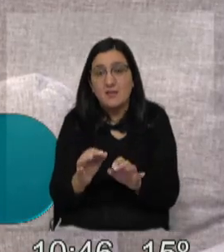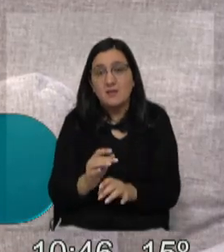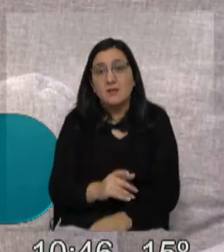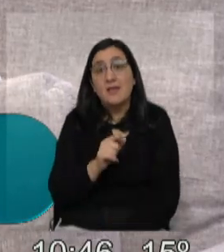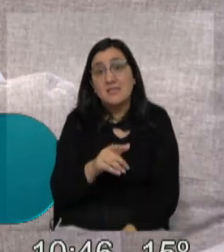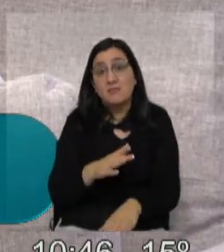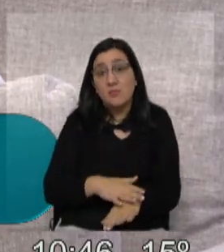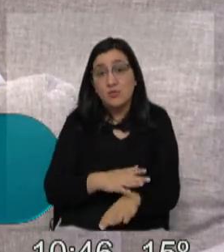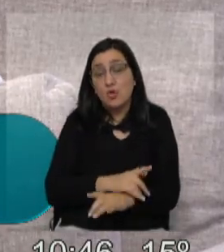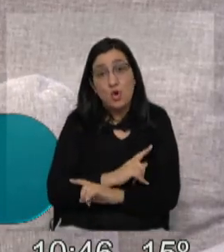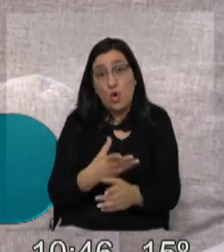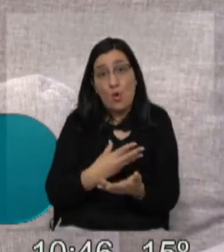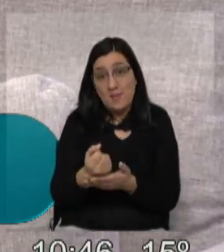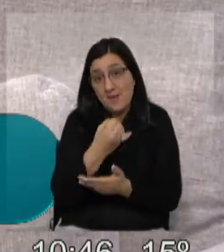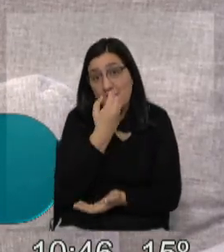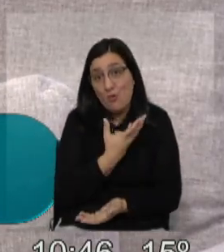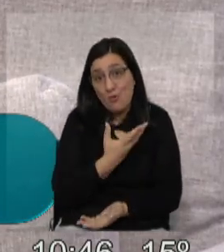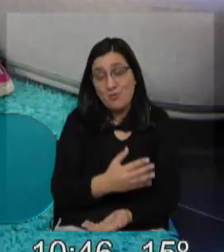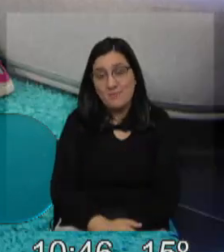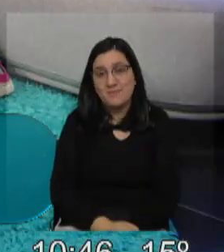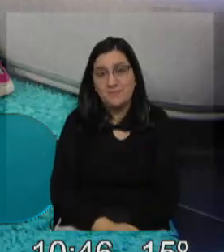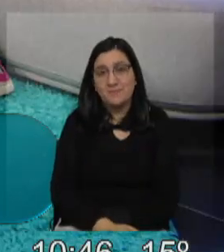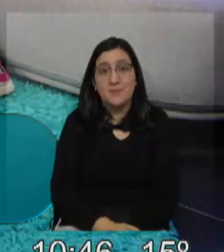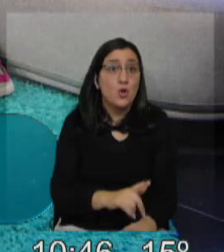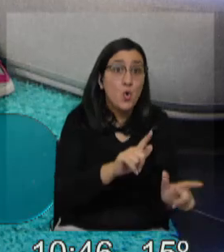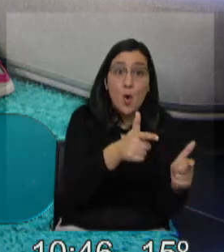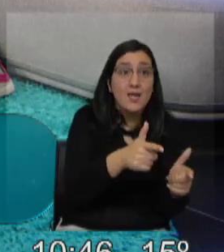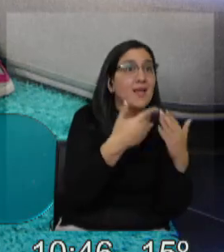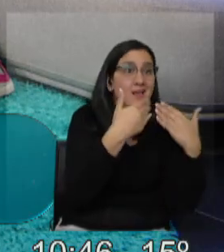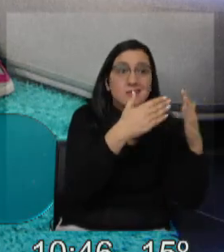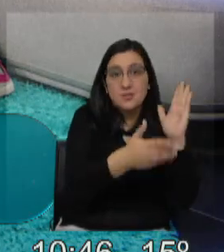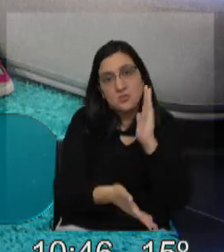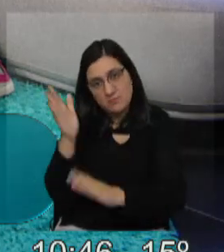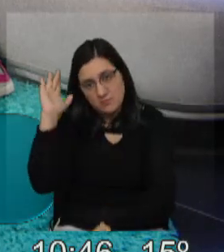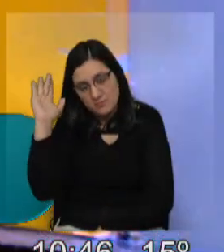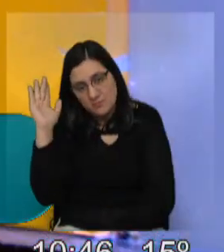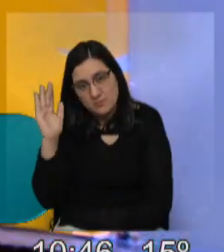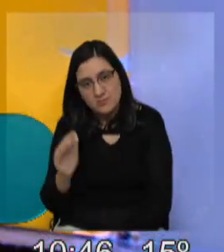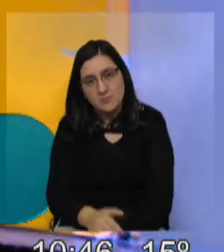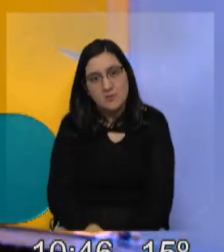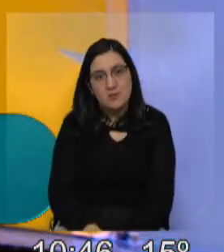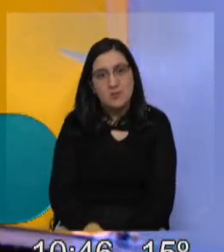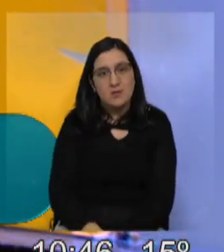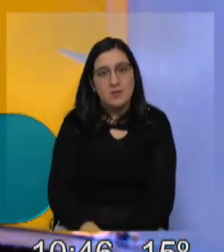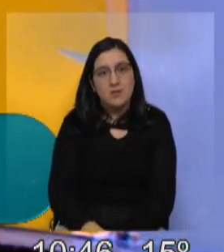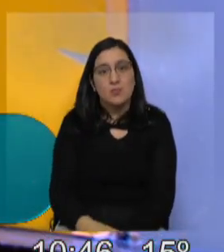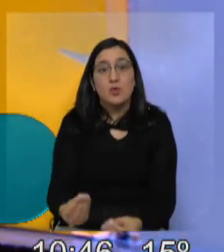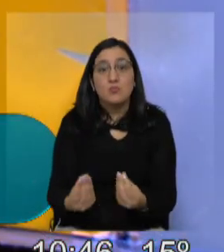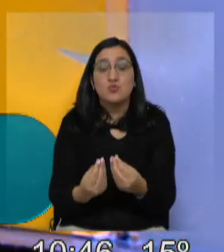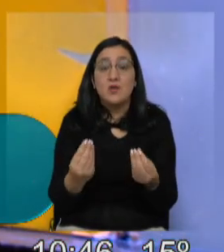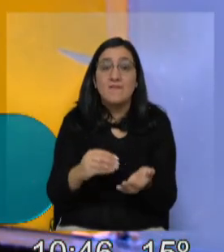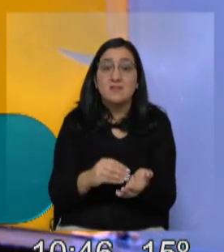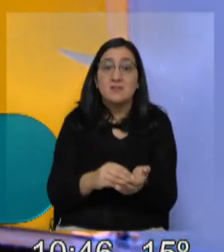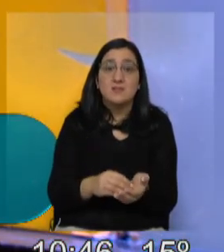sería lo mejor. Lo mejor. Salir claro. corriendo, ¿no? Atenta contra muchas de las cosas que muchas claro, veces nosotras mismas